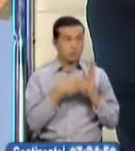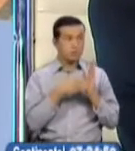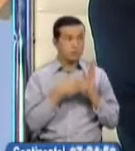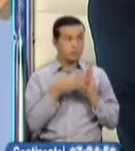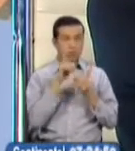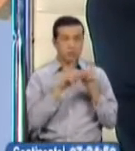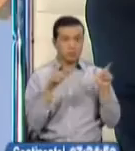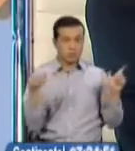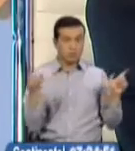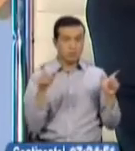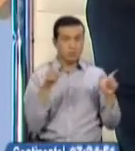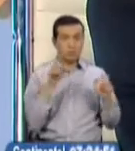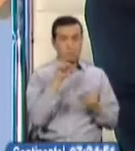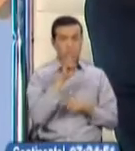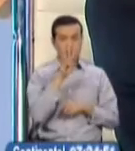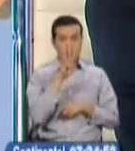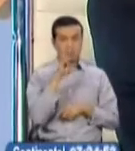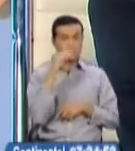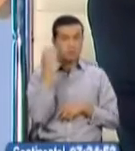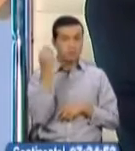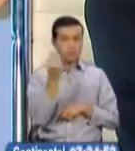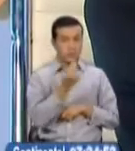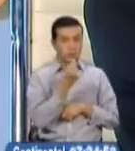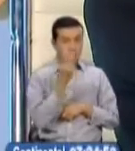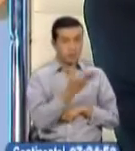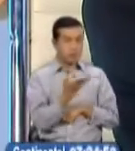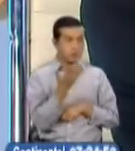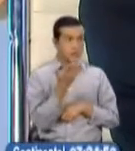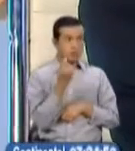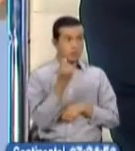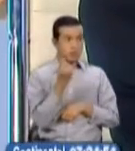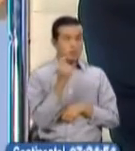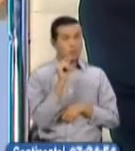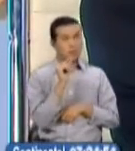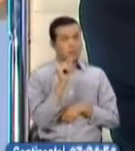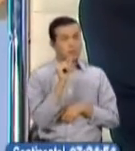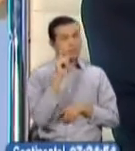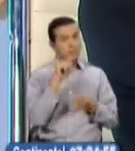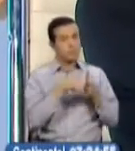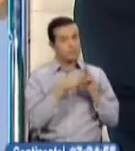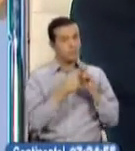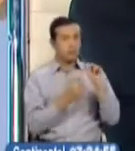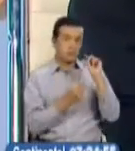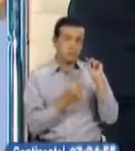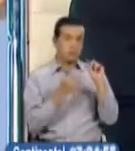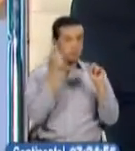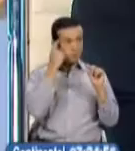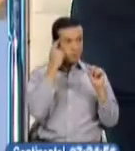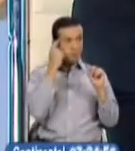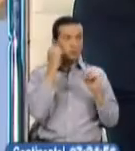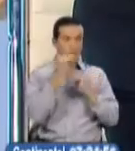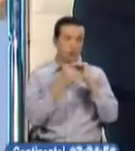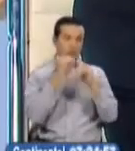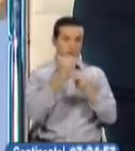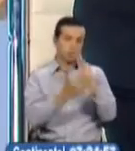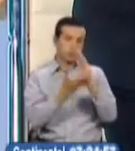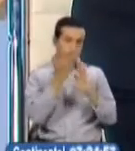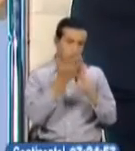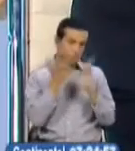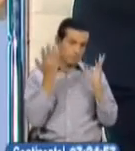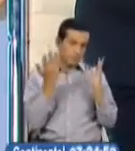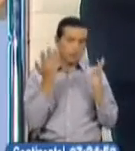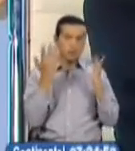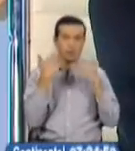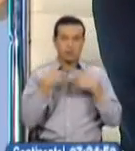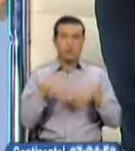personas 24 mil jóvenes una cantidad todavía para arranque baja pero bueno me imagino que este es un proceso pero vamos a